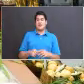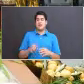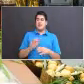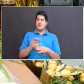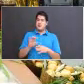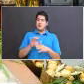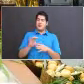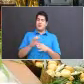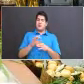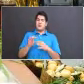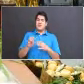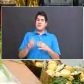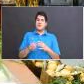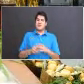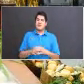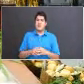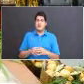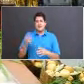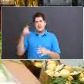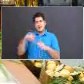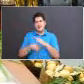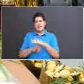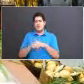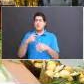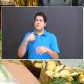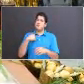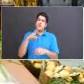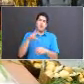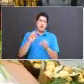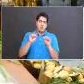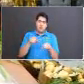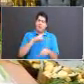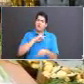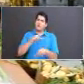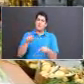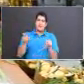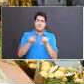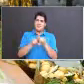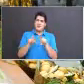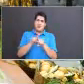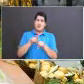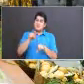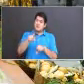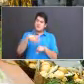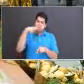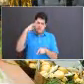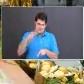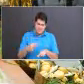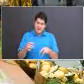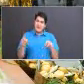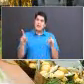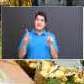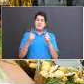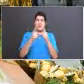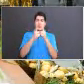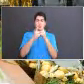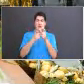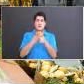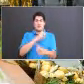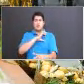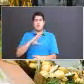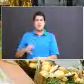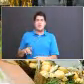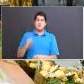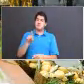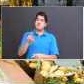Va sucediendo, hermano. Ya no puede ser el mismo, si de veras te encontraste con Cristo, ya no puedes seguir siendo la misma persona que